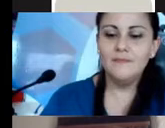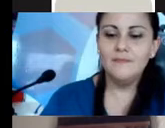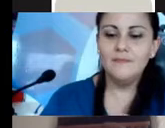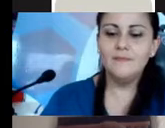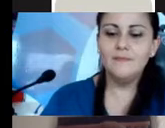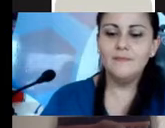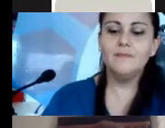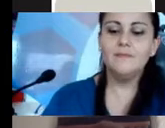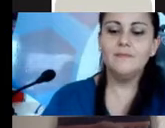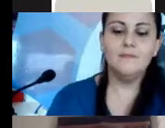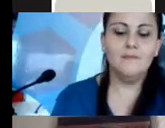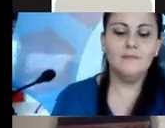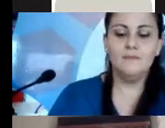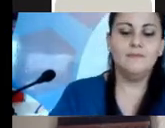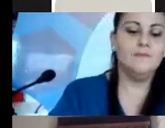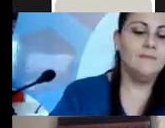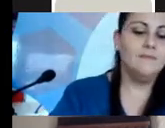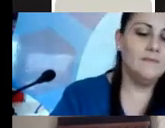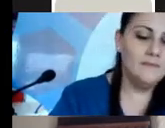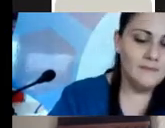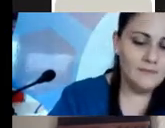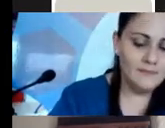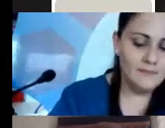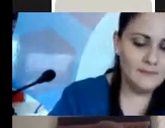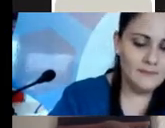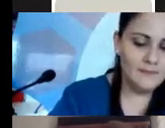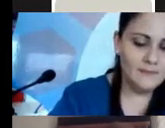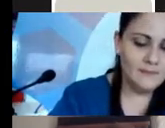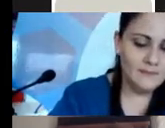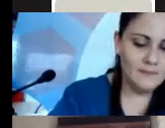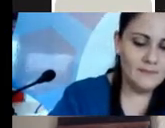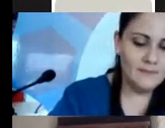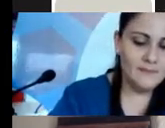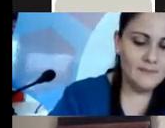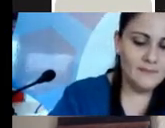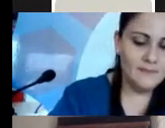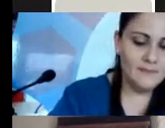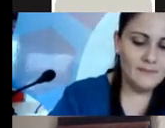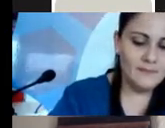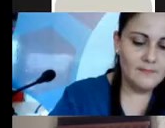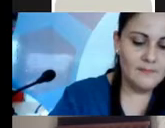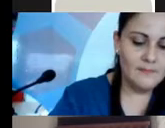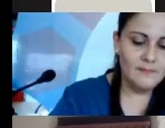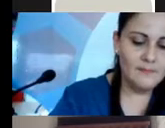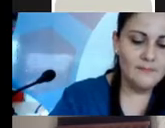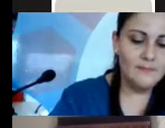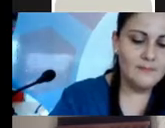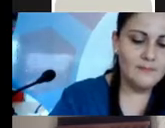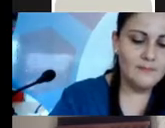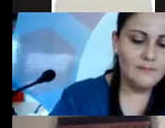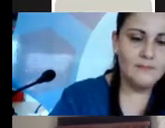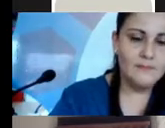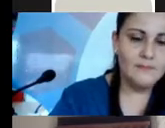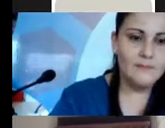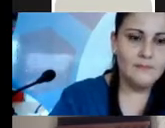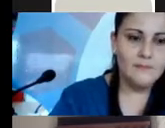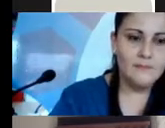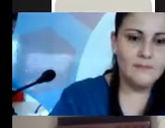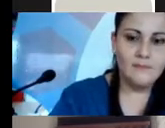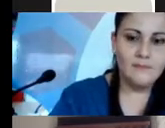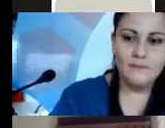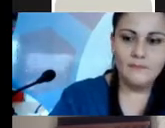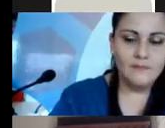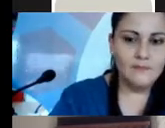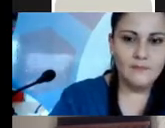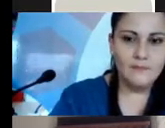puede manifestarme rápidamente dolor. Atención que el tilt máximo no se utiliza por términos